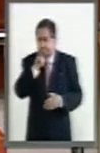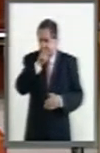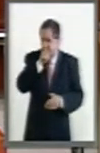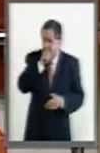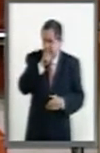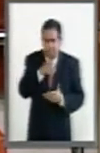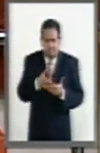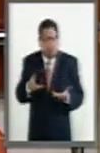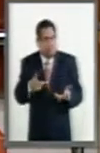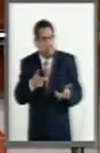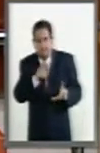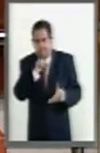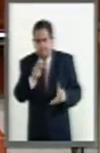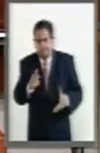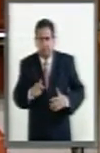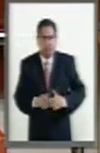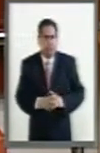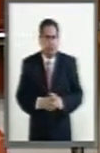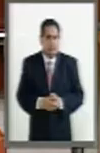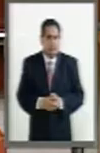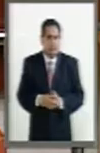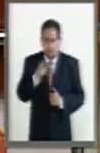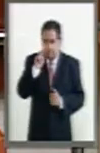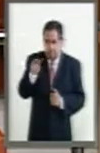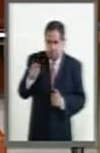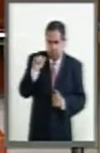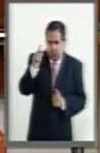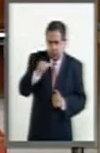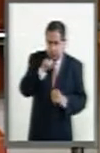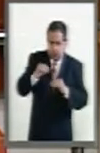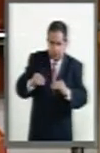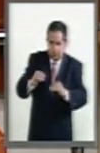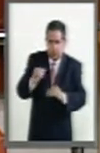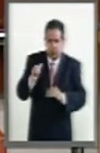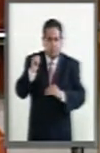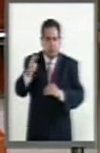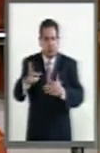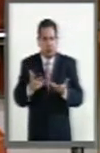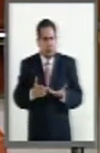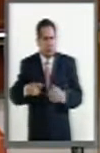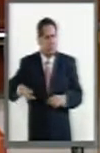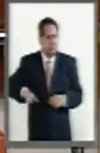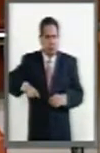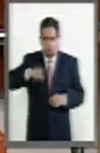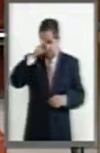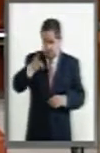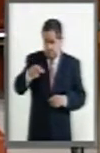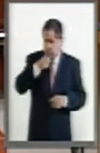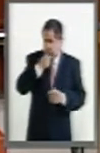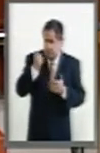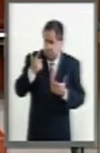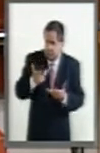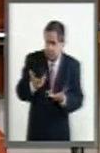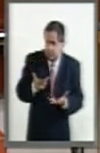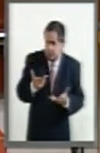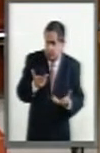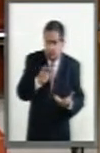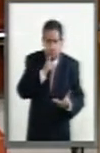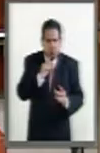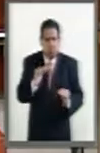esta nueva realidad. No se observa ninguna reacción del gobierno de nuestro